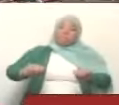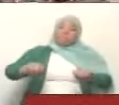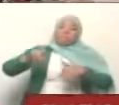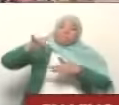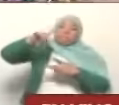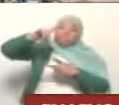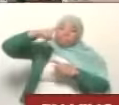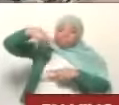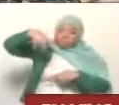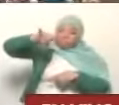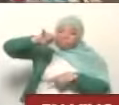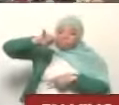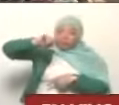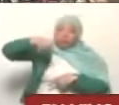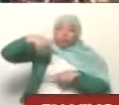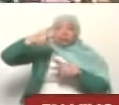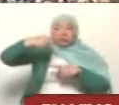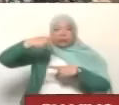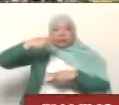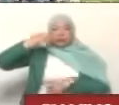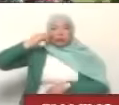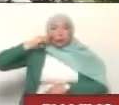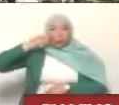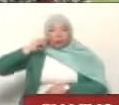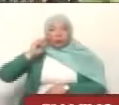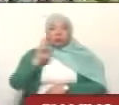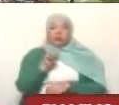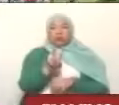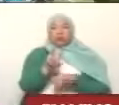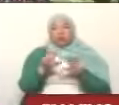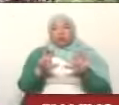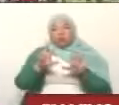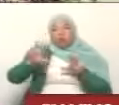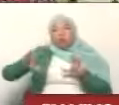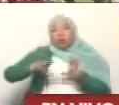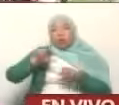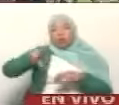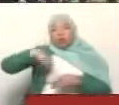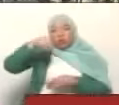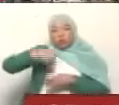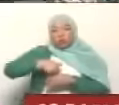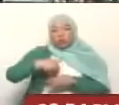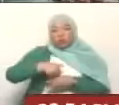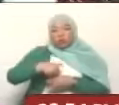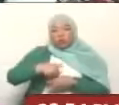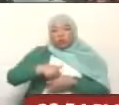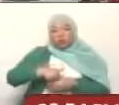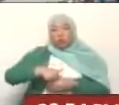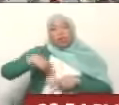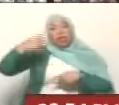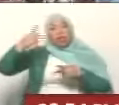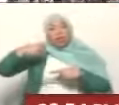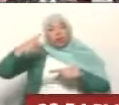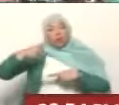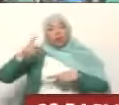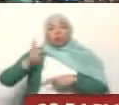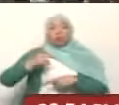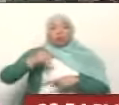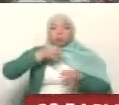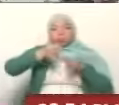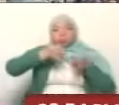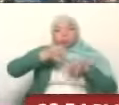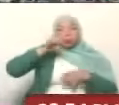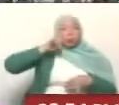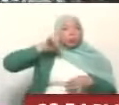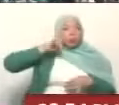está en la calle y es el que cuenta. Porque el 28 es el pueblo que va a contar. Y no serán los tiktokers famosos que estarán diciendo